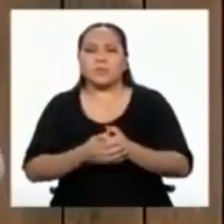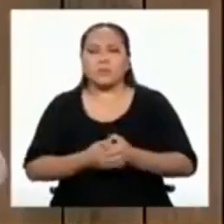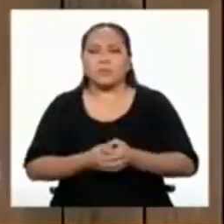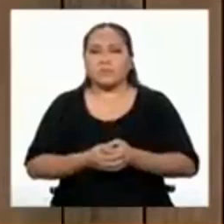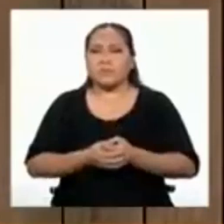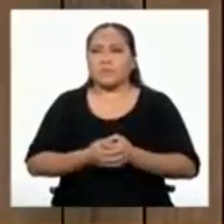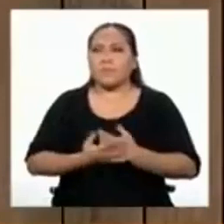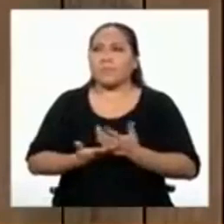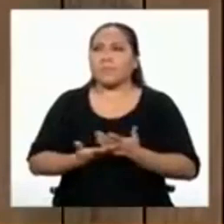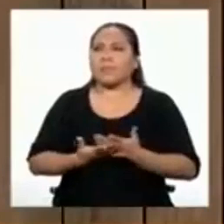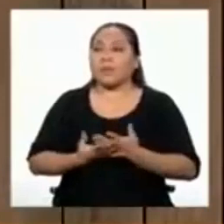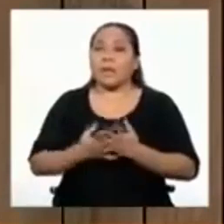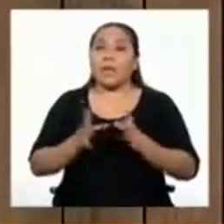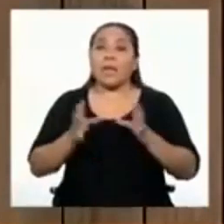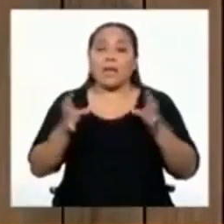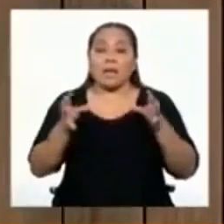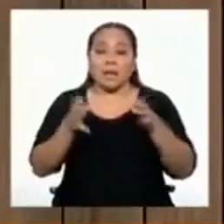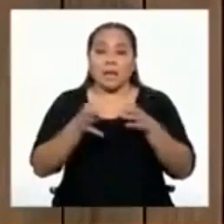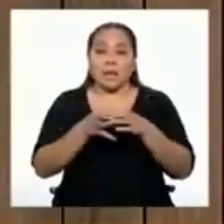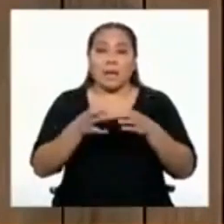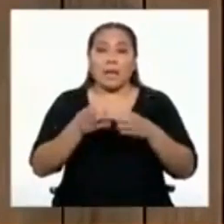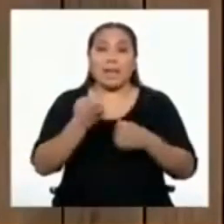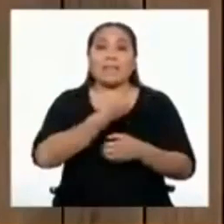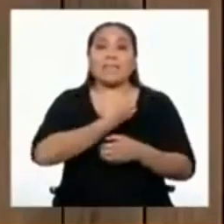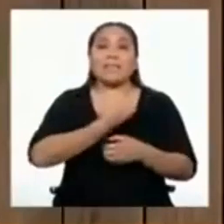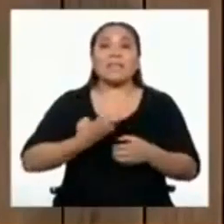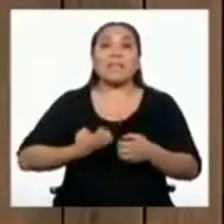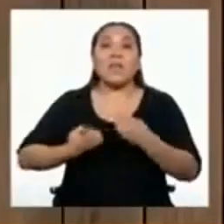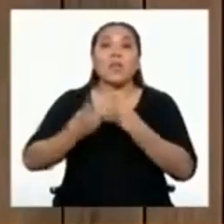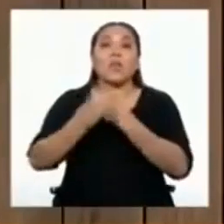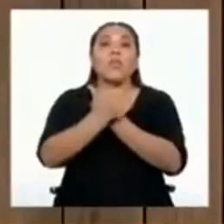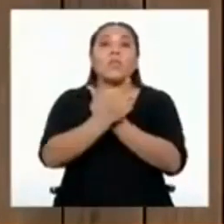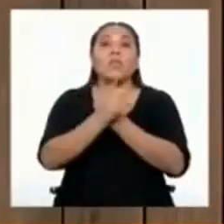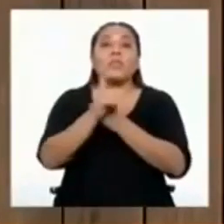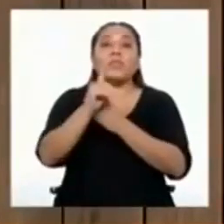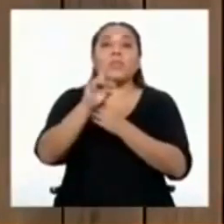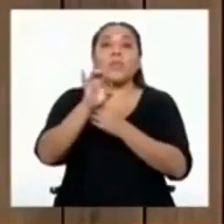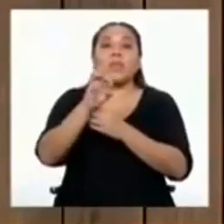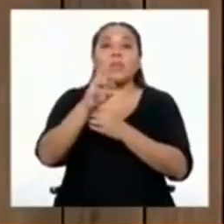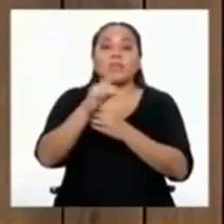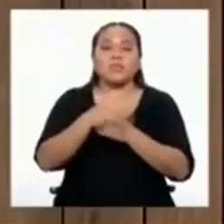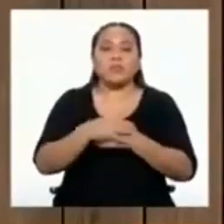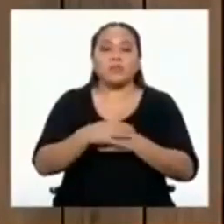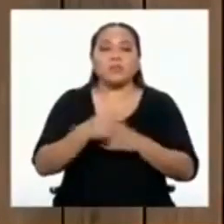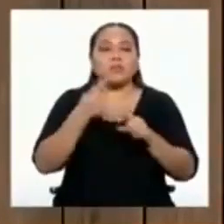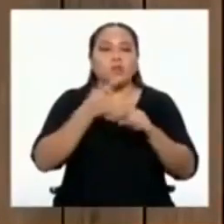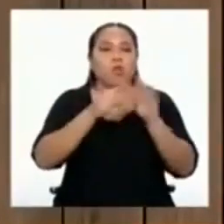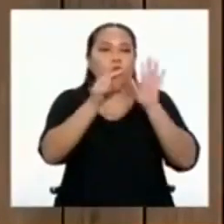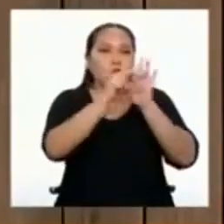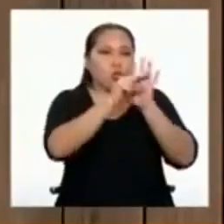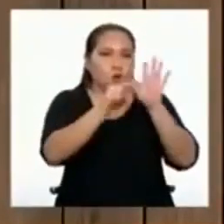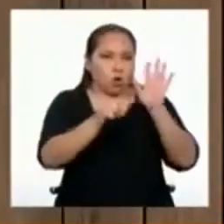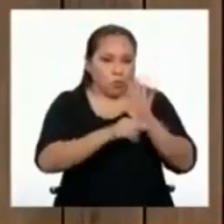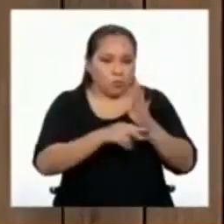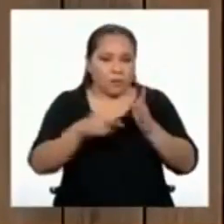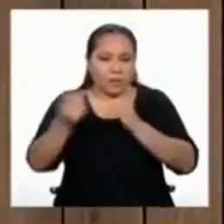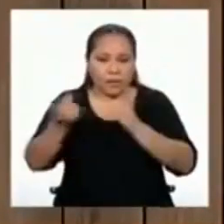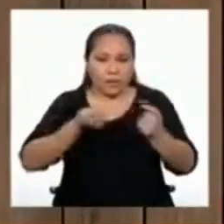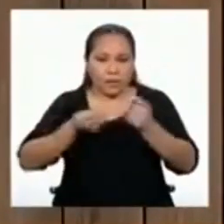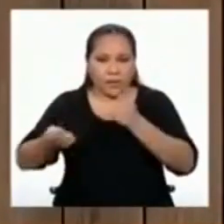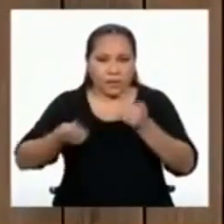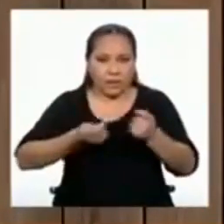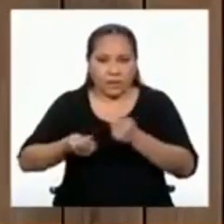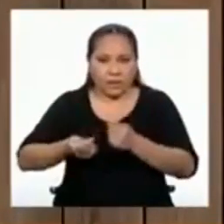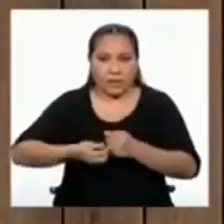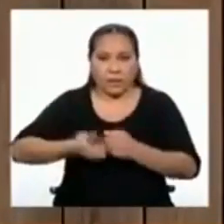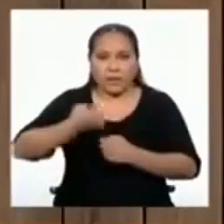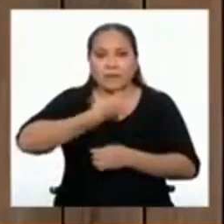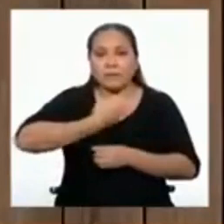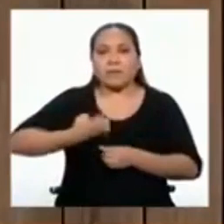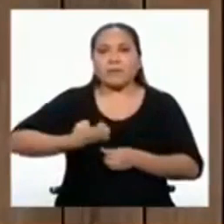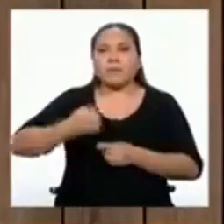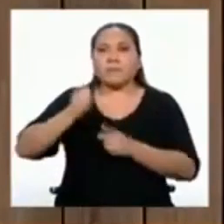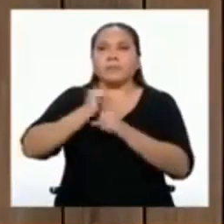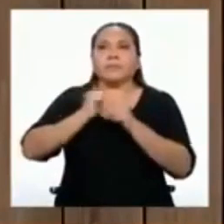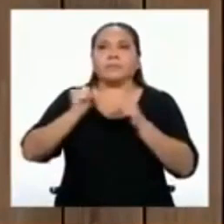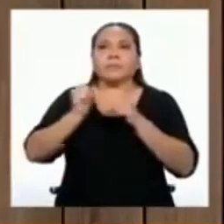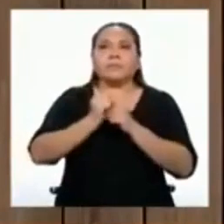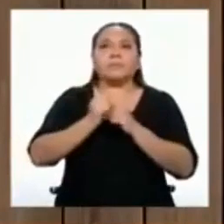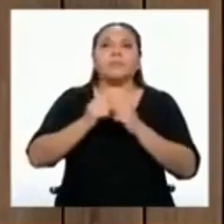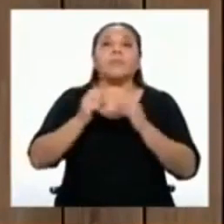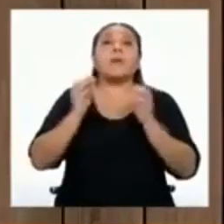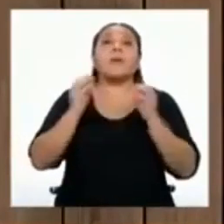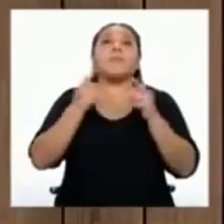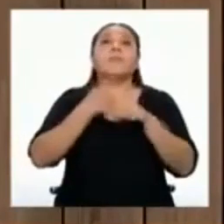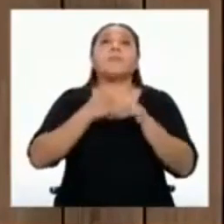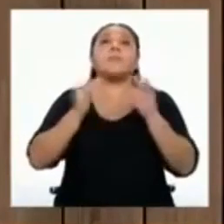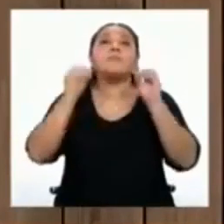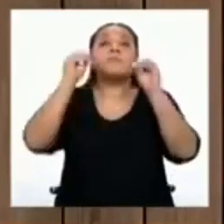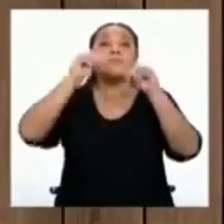el conjunto de normas, procedimientos e instituciones que rigen tanto al Estado como a la sociedad, colocando límites